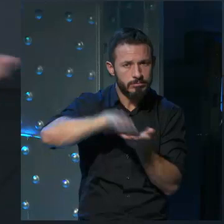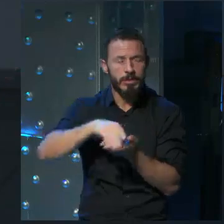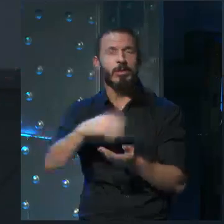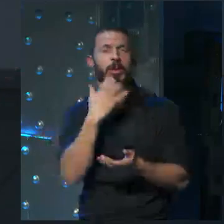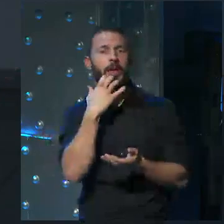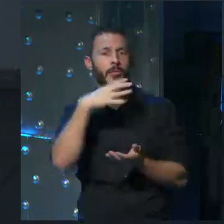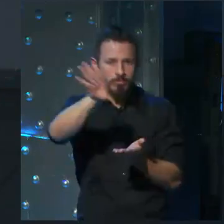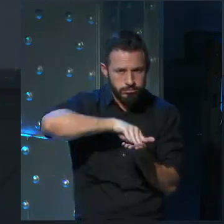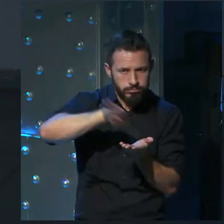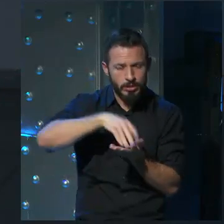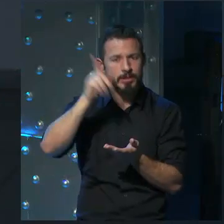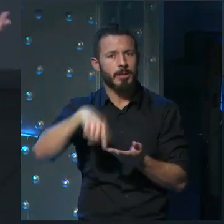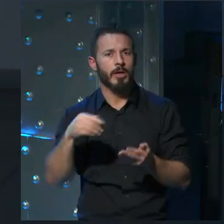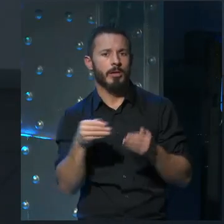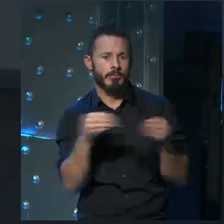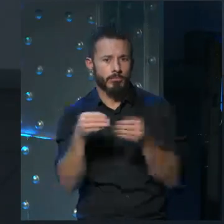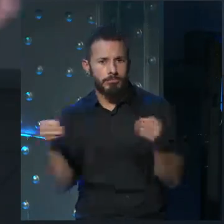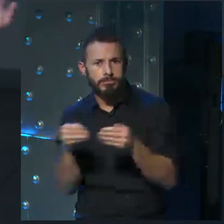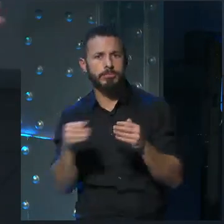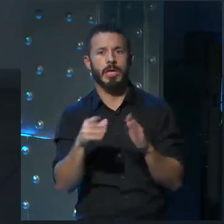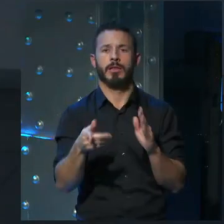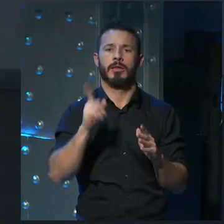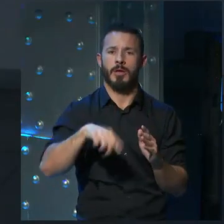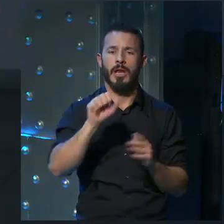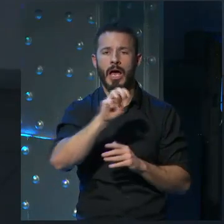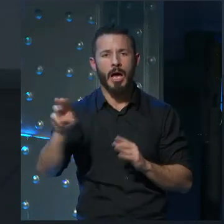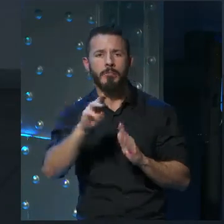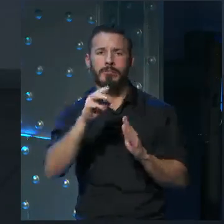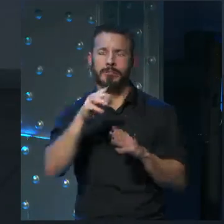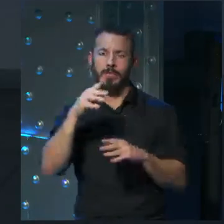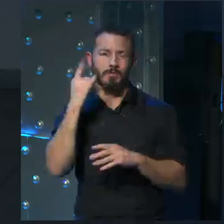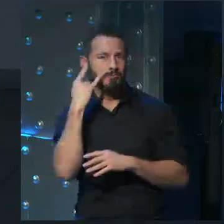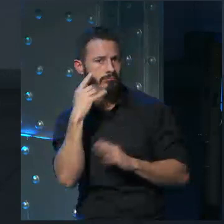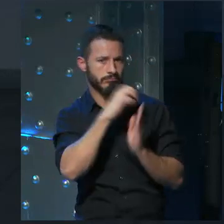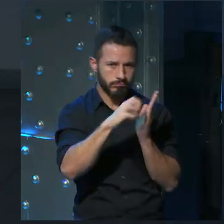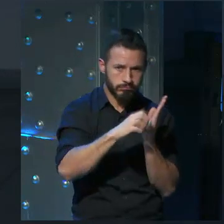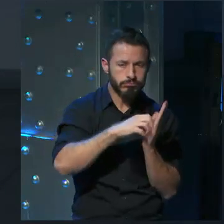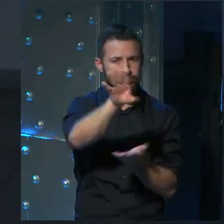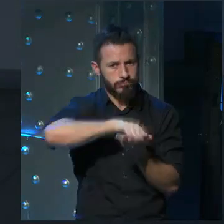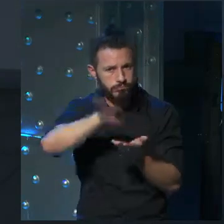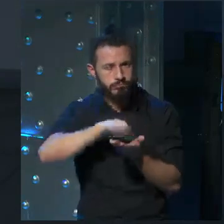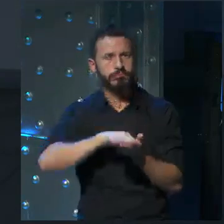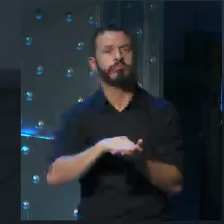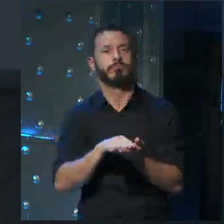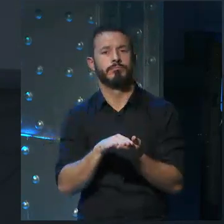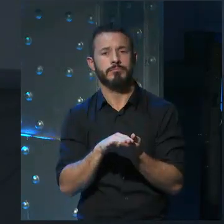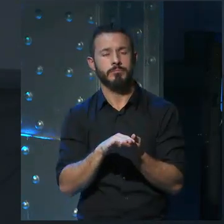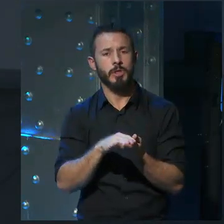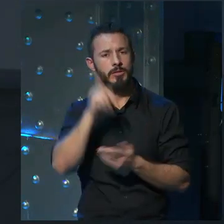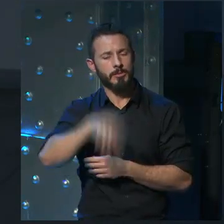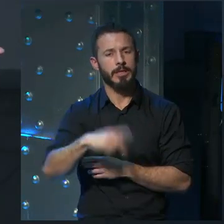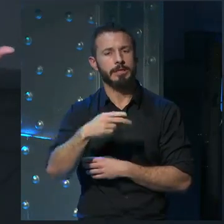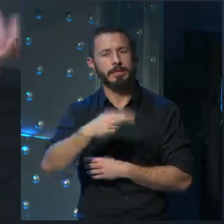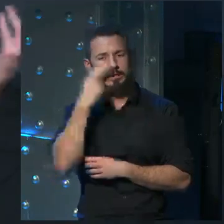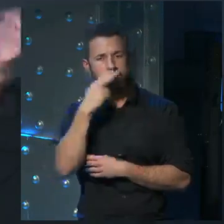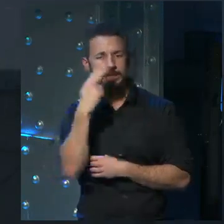muchas iniciativas, por supuesto, muchas apps de la propia Telefónica, de toda la experiencia de Marieta, pero nos parecía interesante también